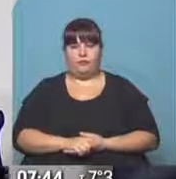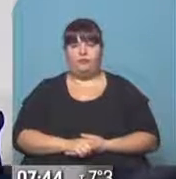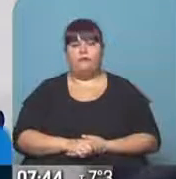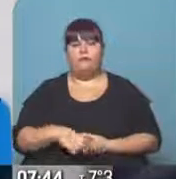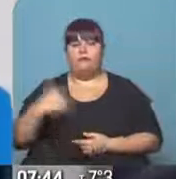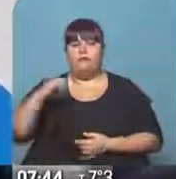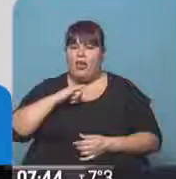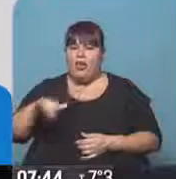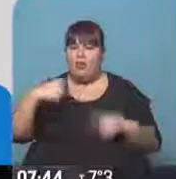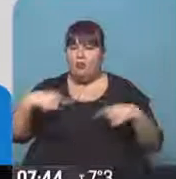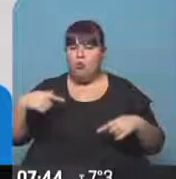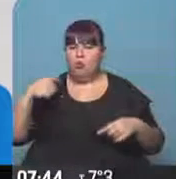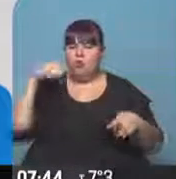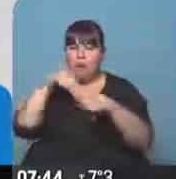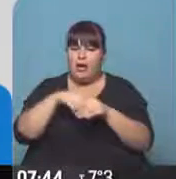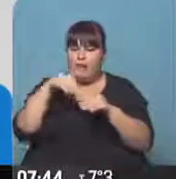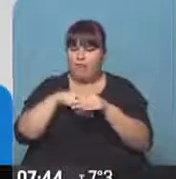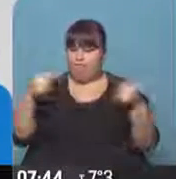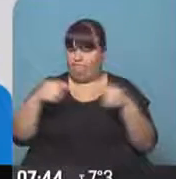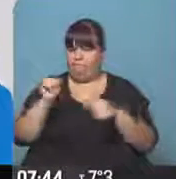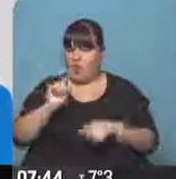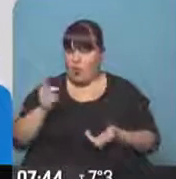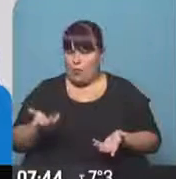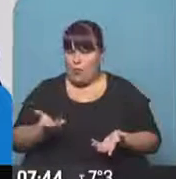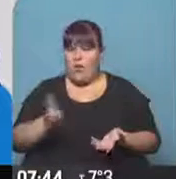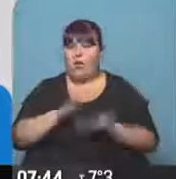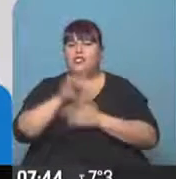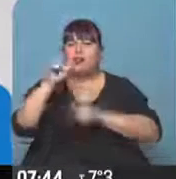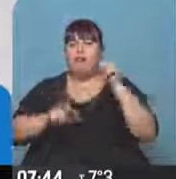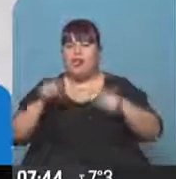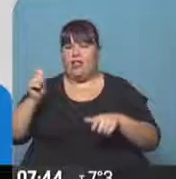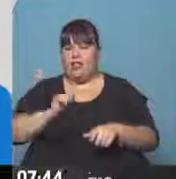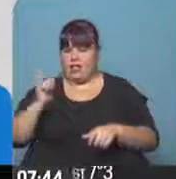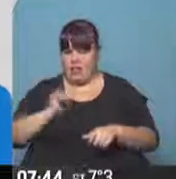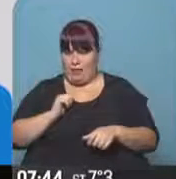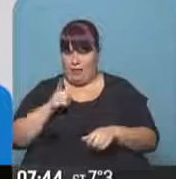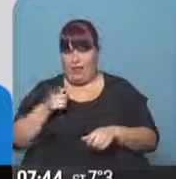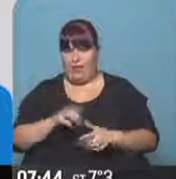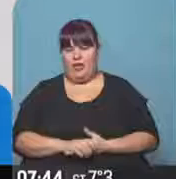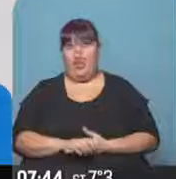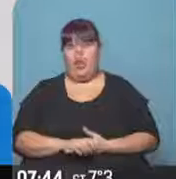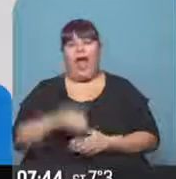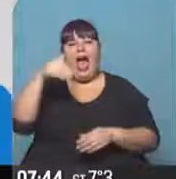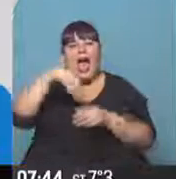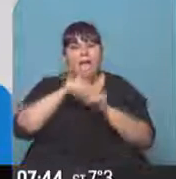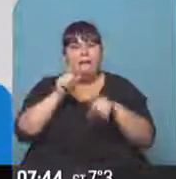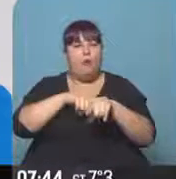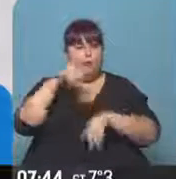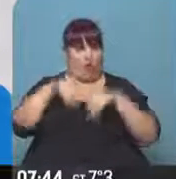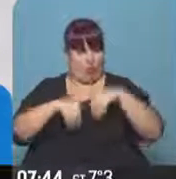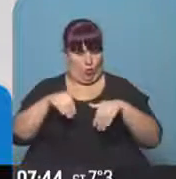Recibimos muchas denuncias de injerencias indebidas de personal de Gendarmería en los comicios,